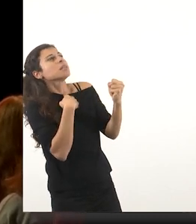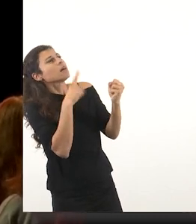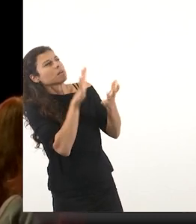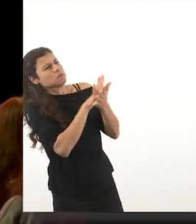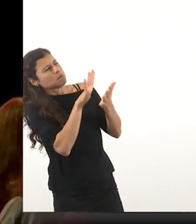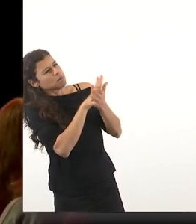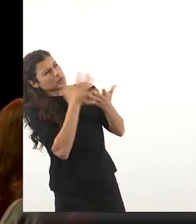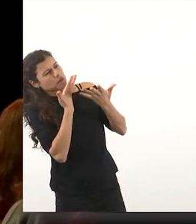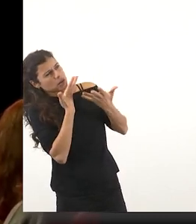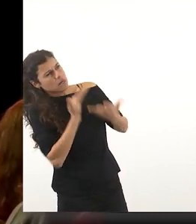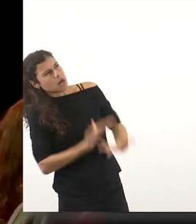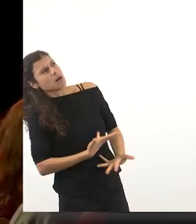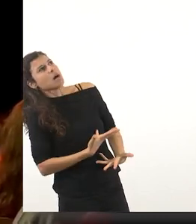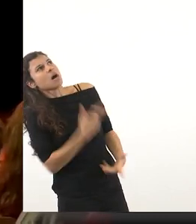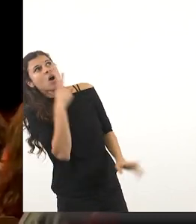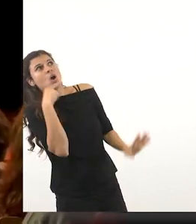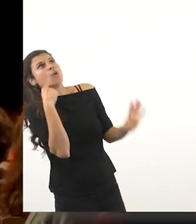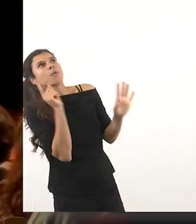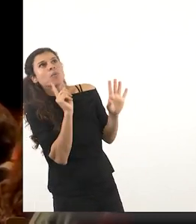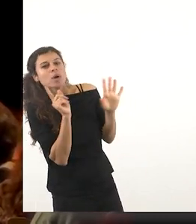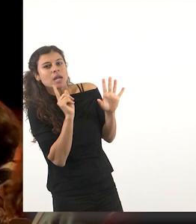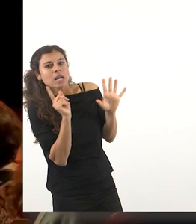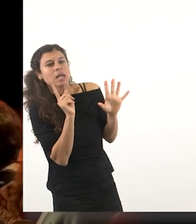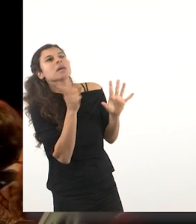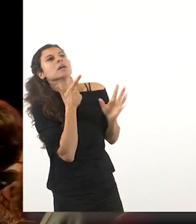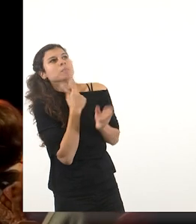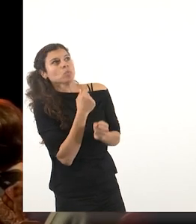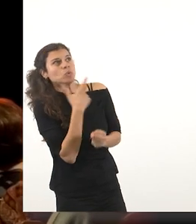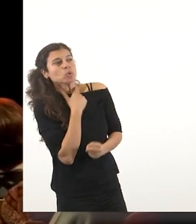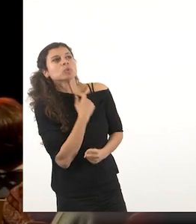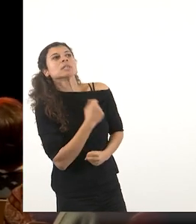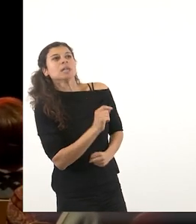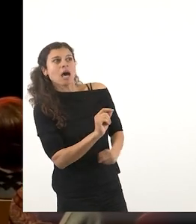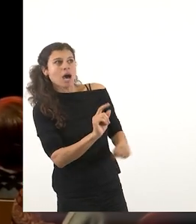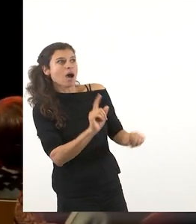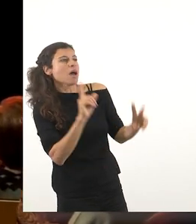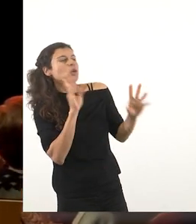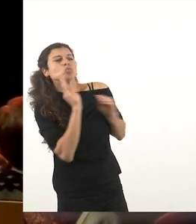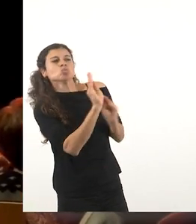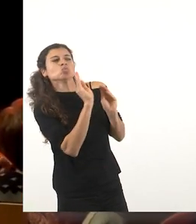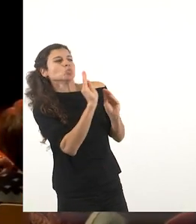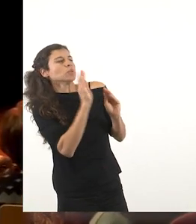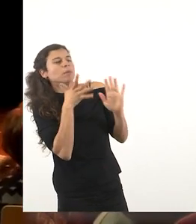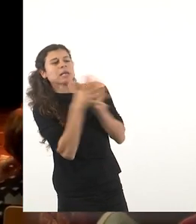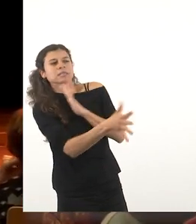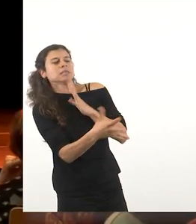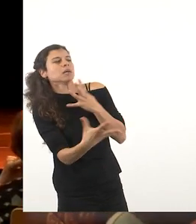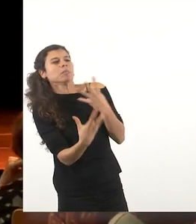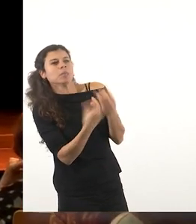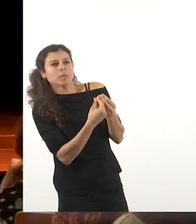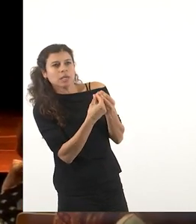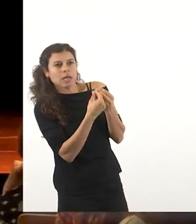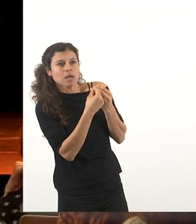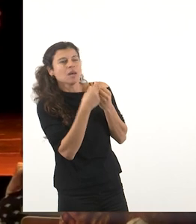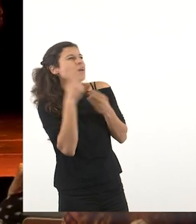relajara, que no me iba a doler, que me iba a gustar, y que con esto iba a ser suya para siempre. Me dijo en el